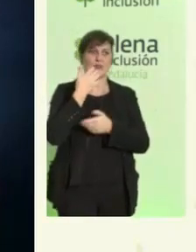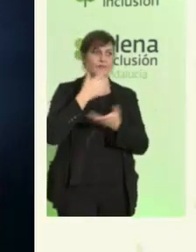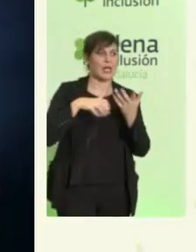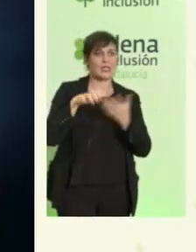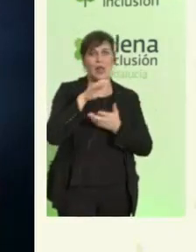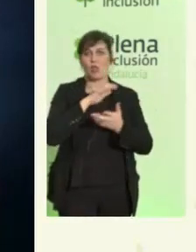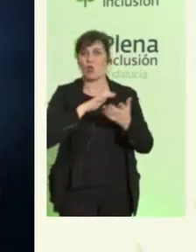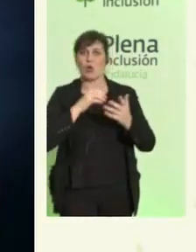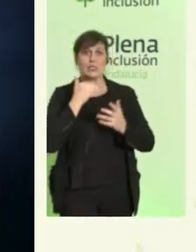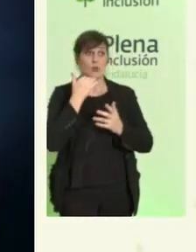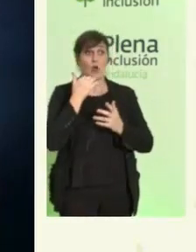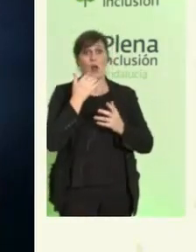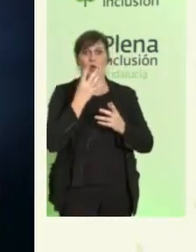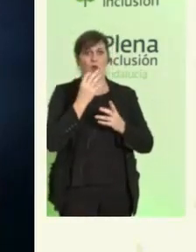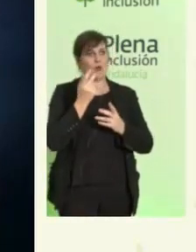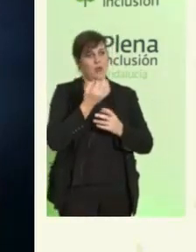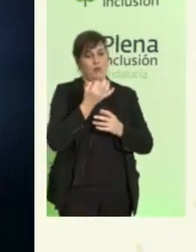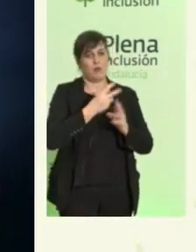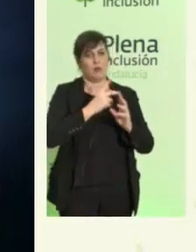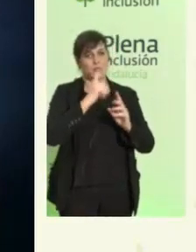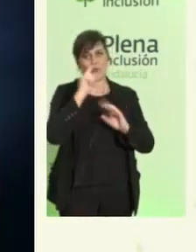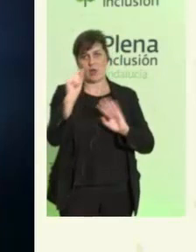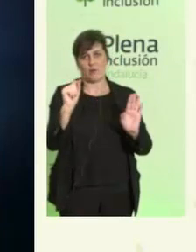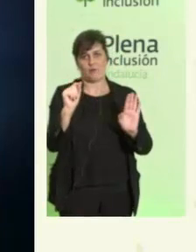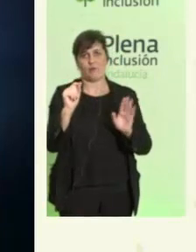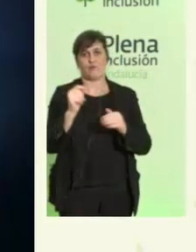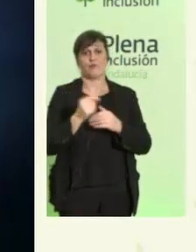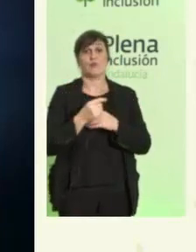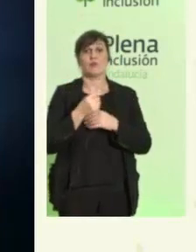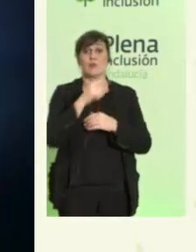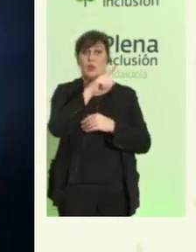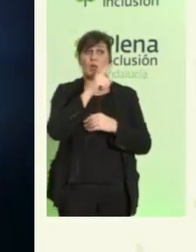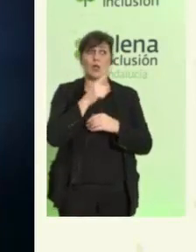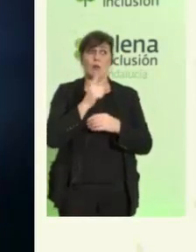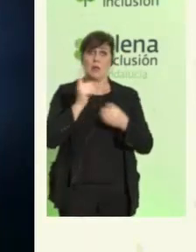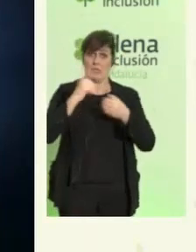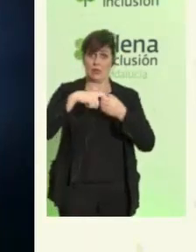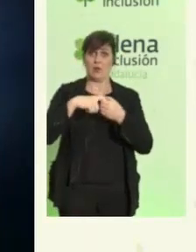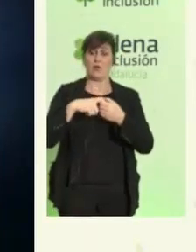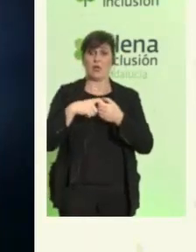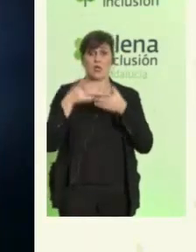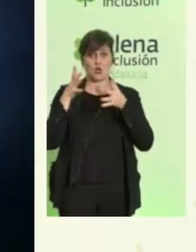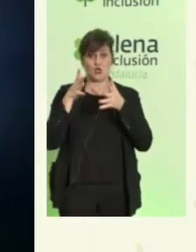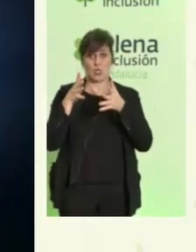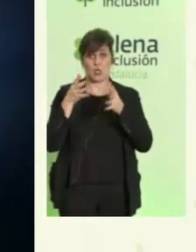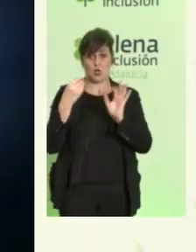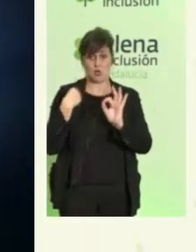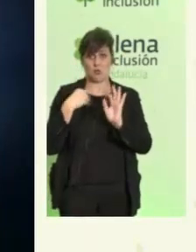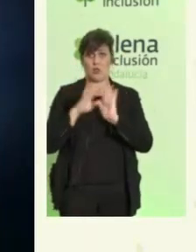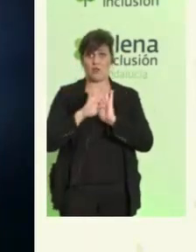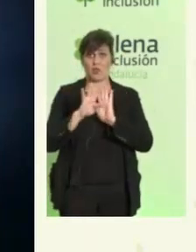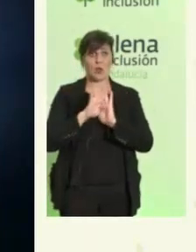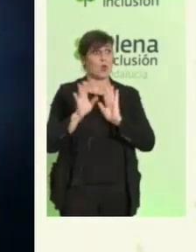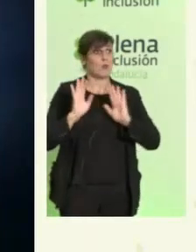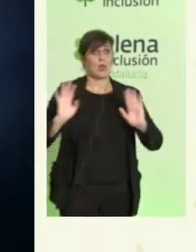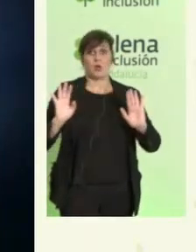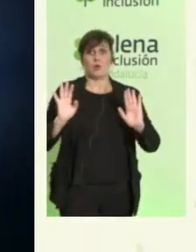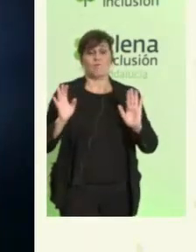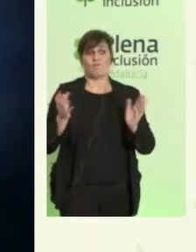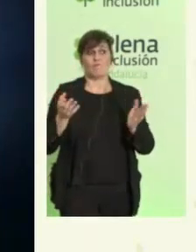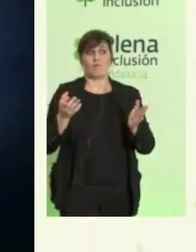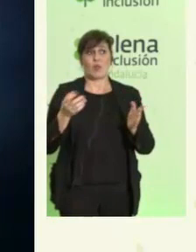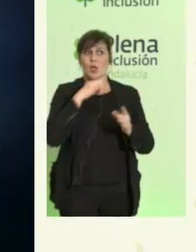irse. Y aunque él era miembro de este consejo, no querían, no estaban